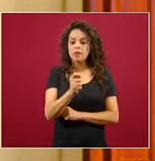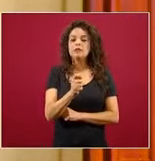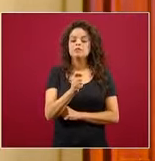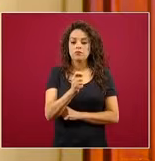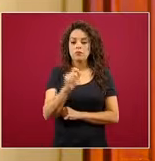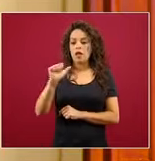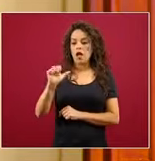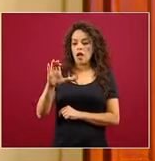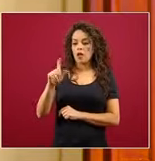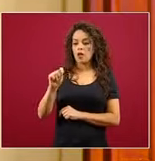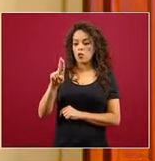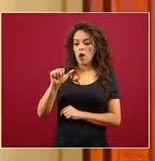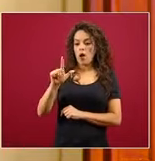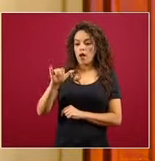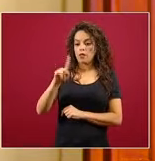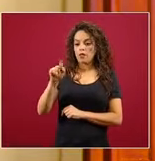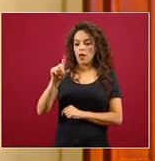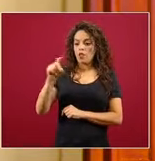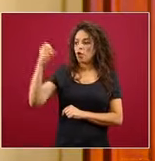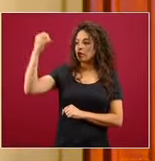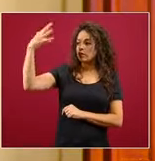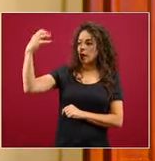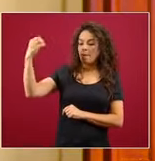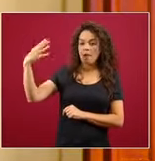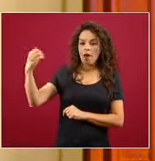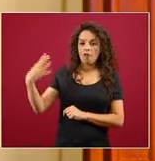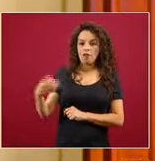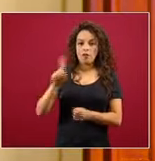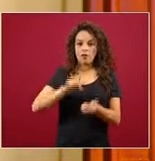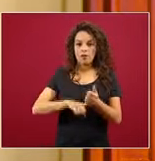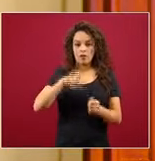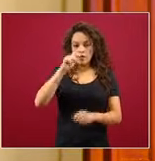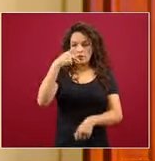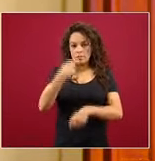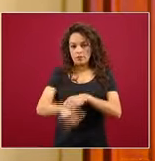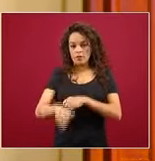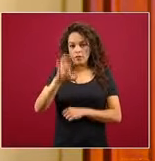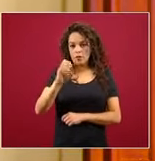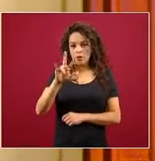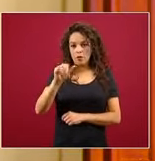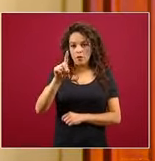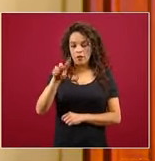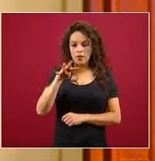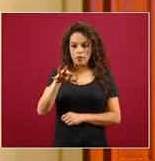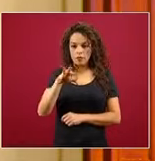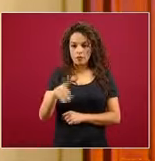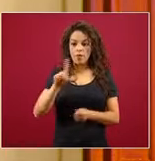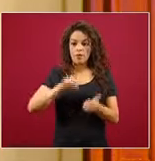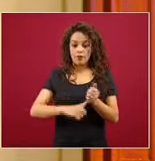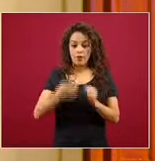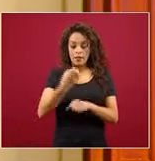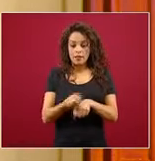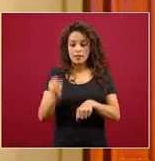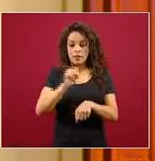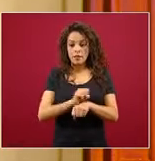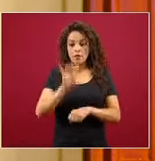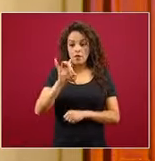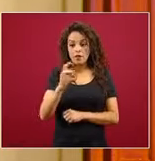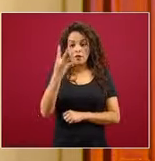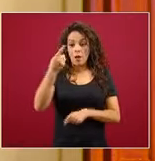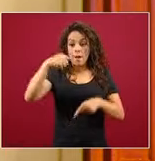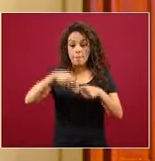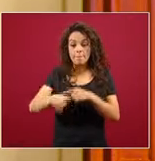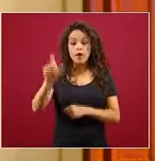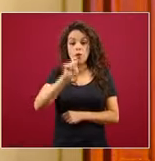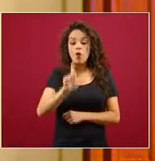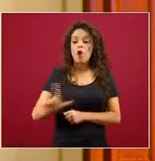riesgos COVID-19, el cual entra en vigor precisamente en la semana 34, inicia vigor el día lunes. Esto